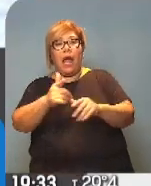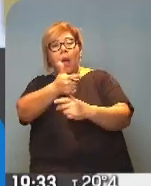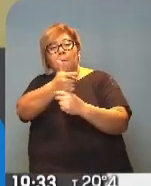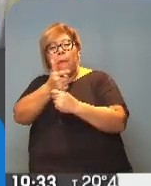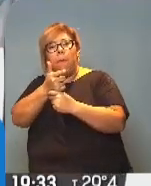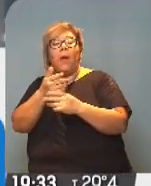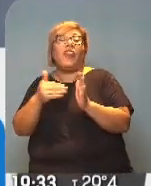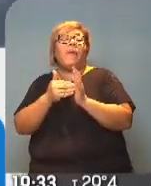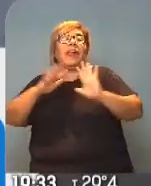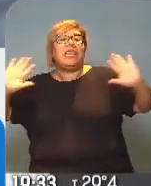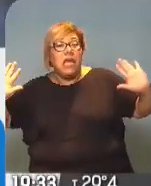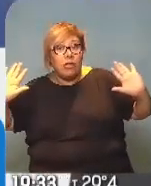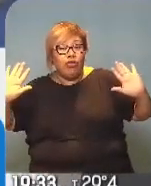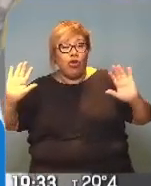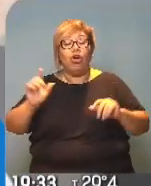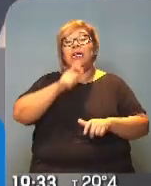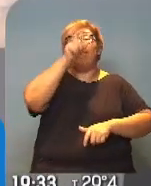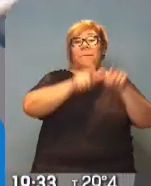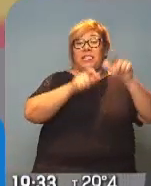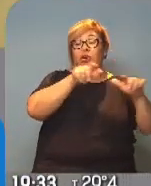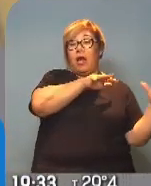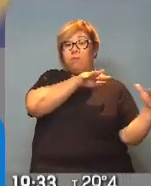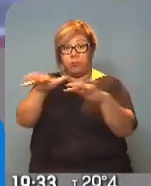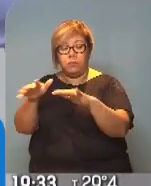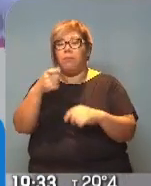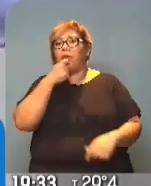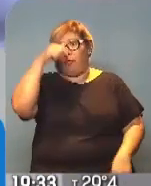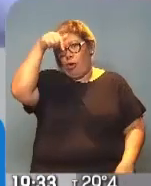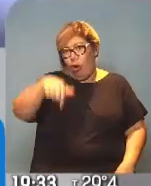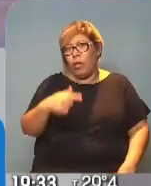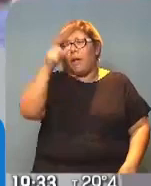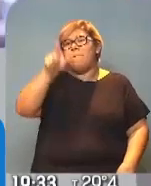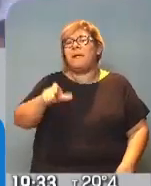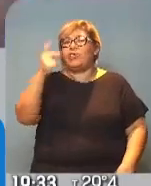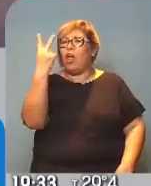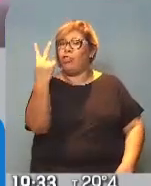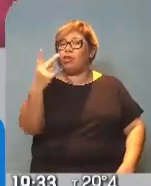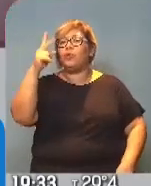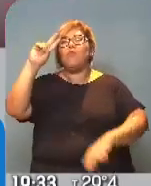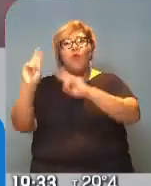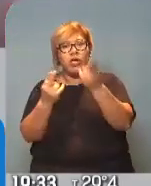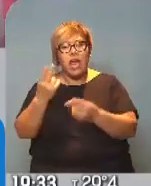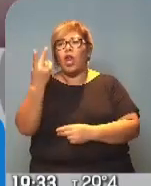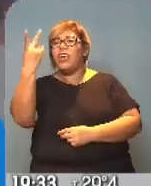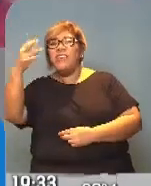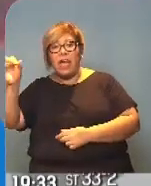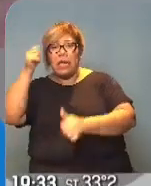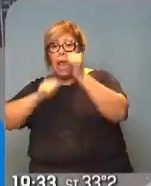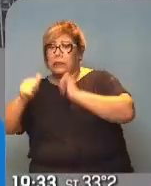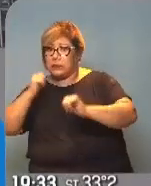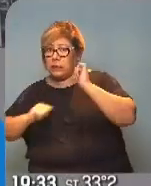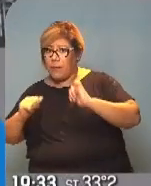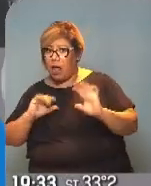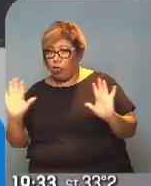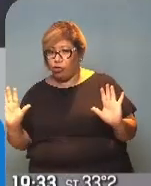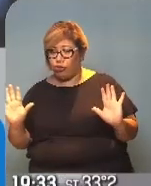lo han hecho. De hecho, hoy asesinaron a 2 indígenas e hirieron a 20 porque respondieron a ráfaga de ametralladora. Hoy